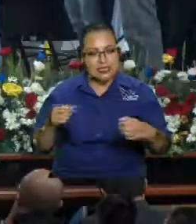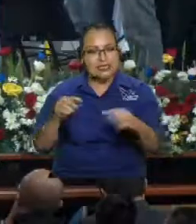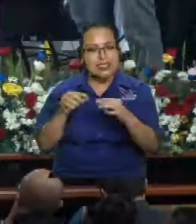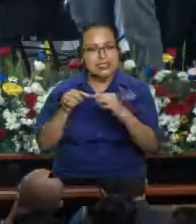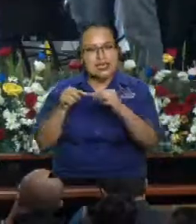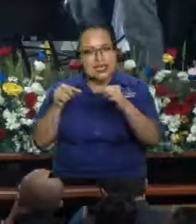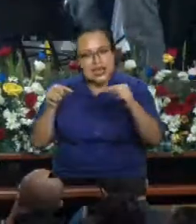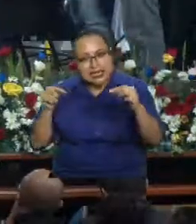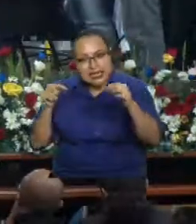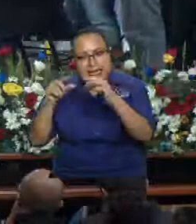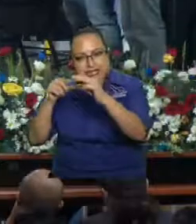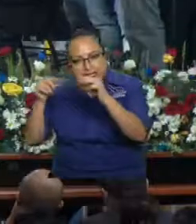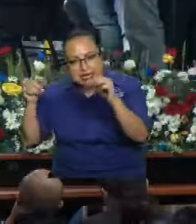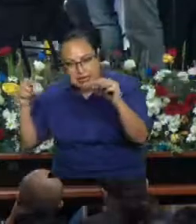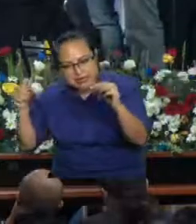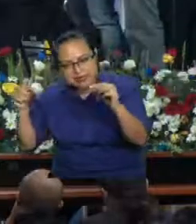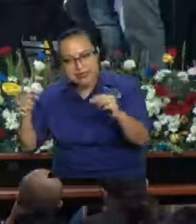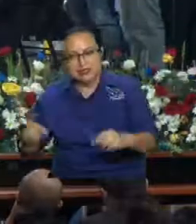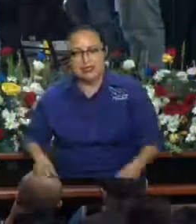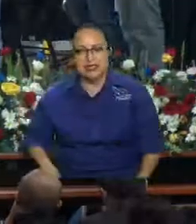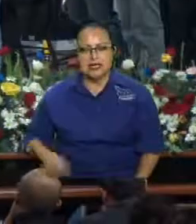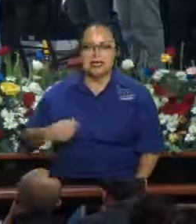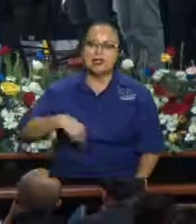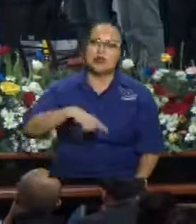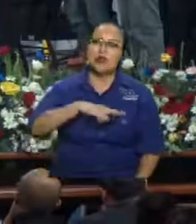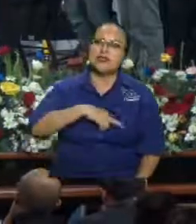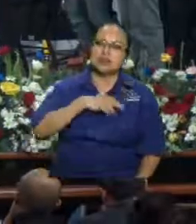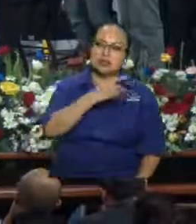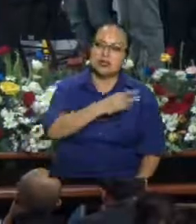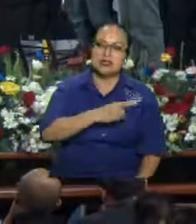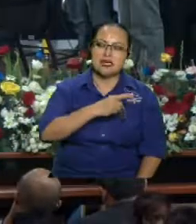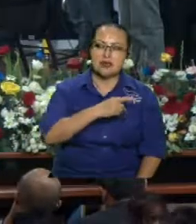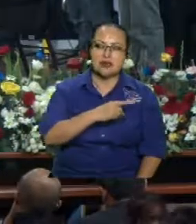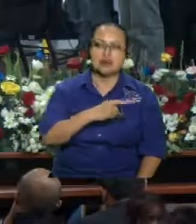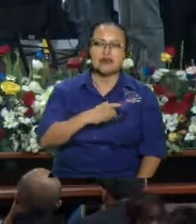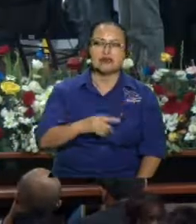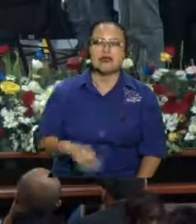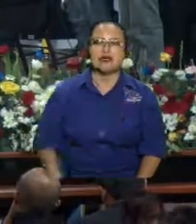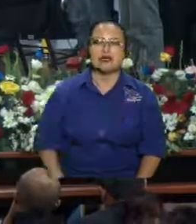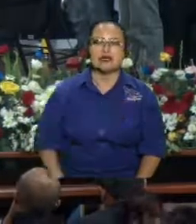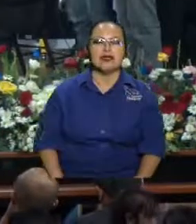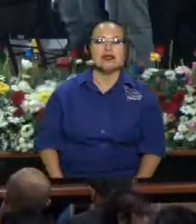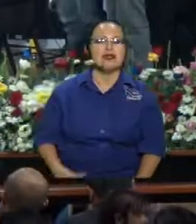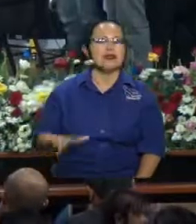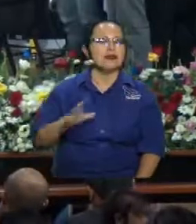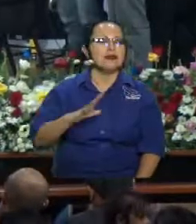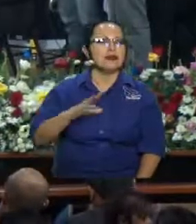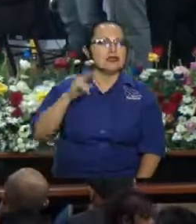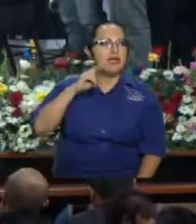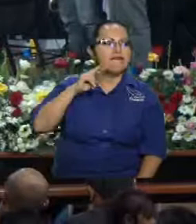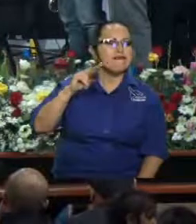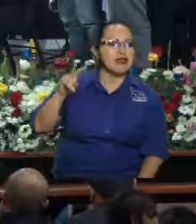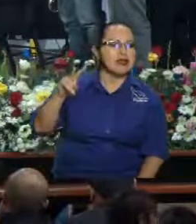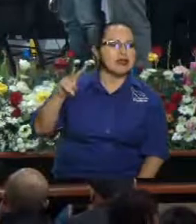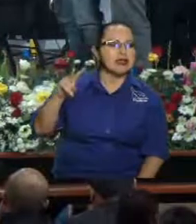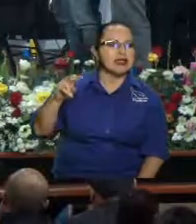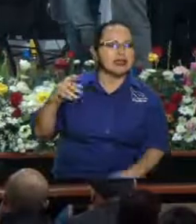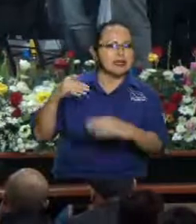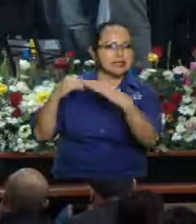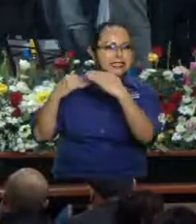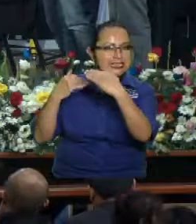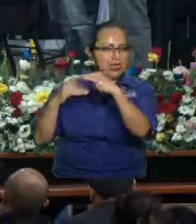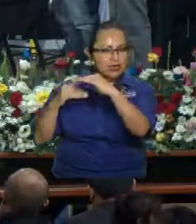una rodajita, ¿va? Pero en nuestros deseos, nosotros deberíamos